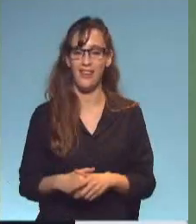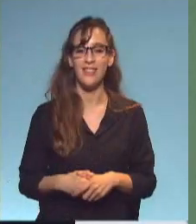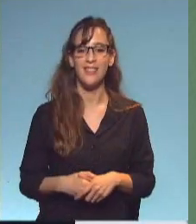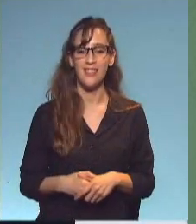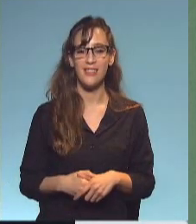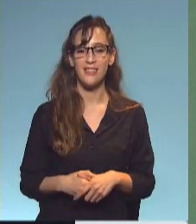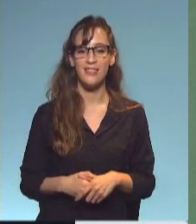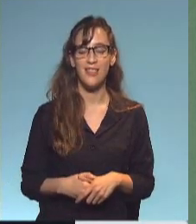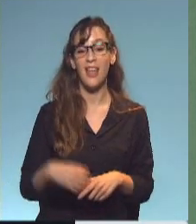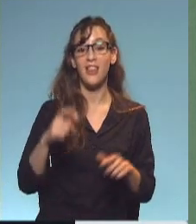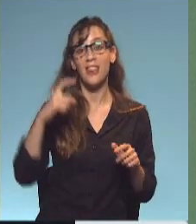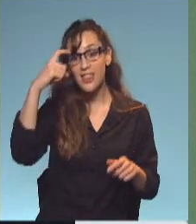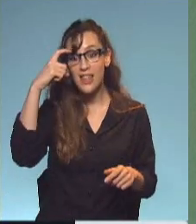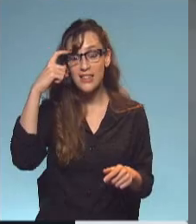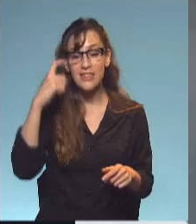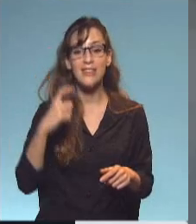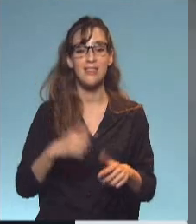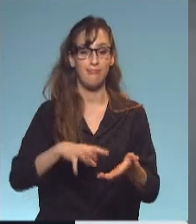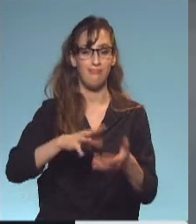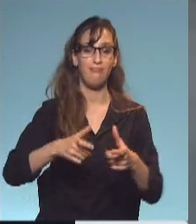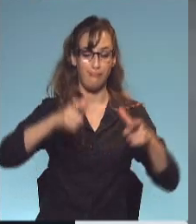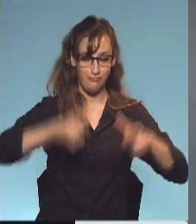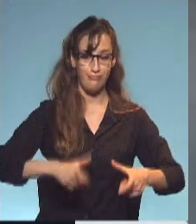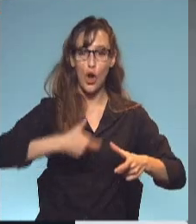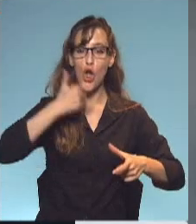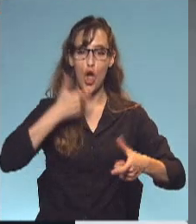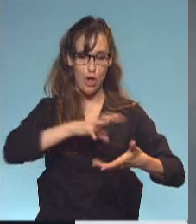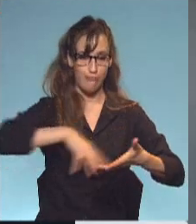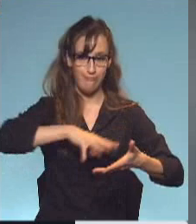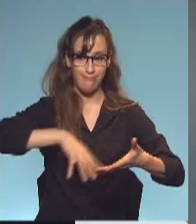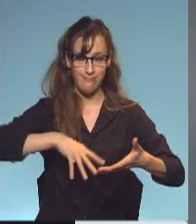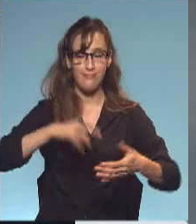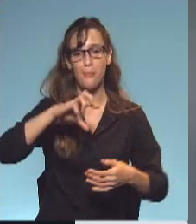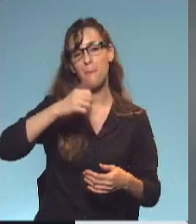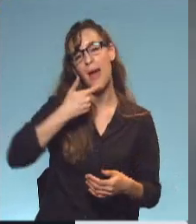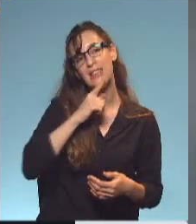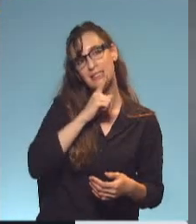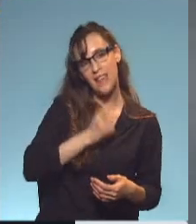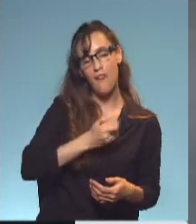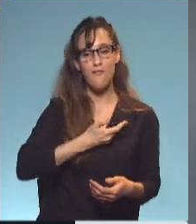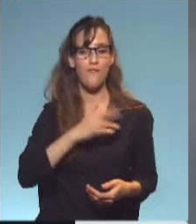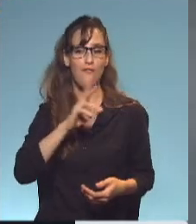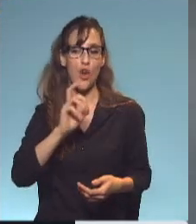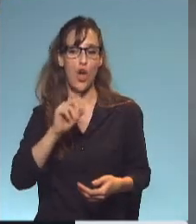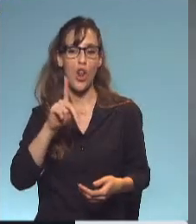Bien. 10. Pasta frola. Flora.